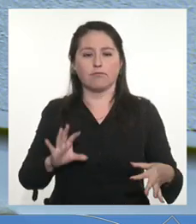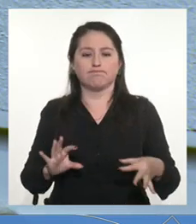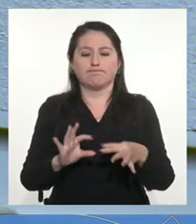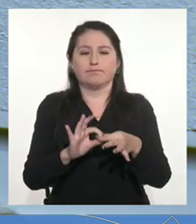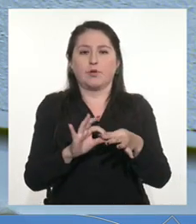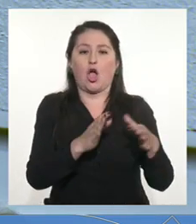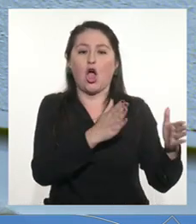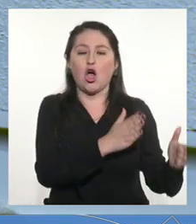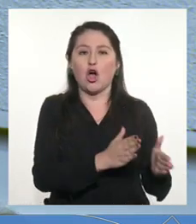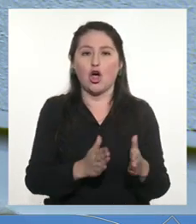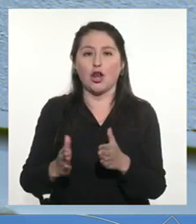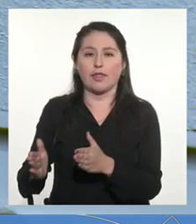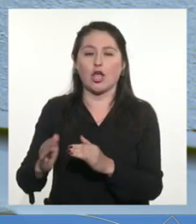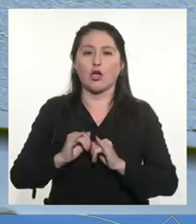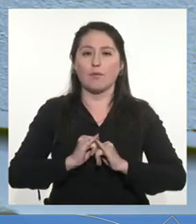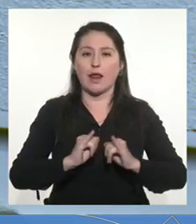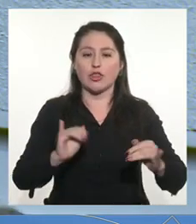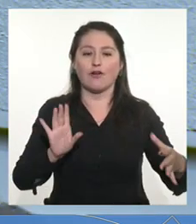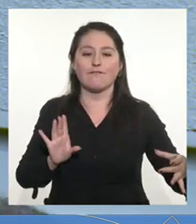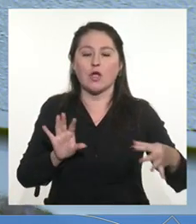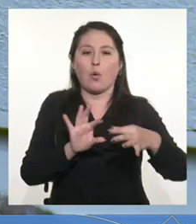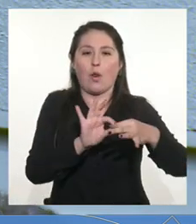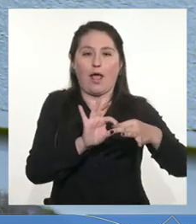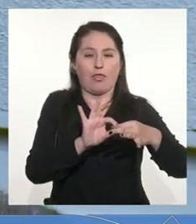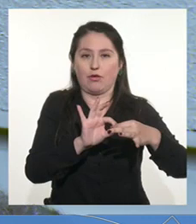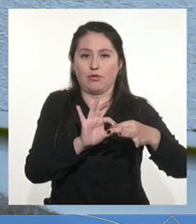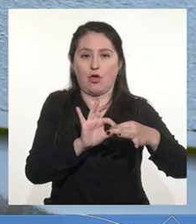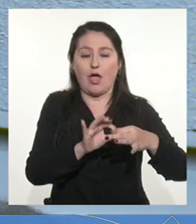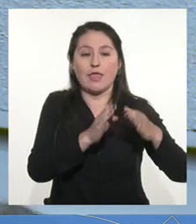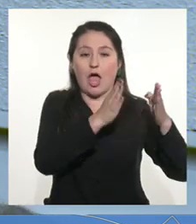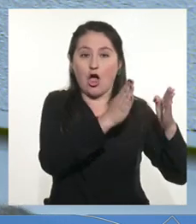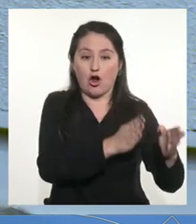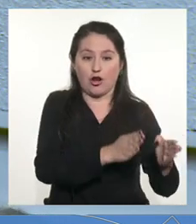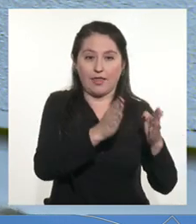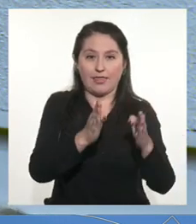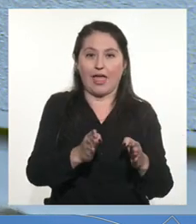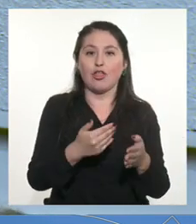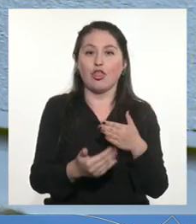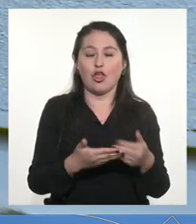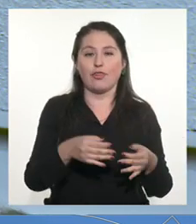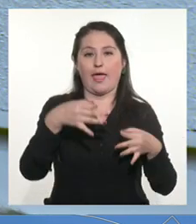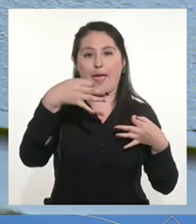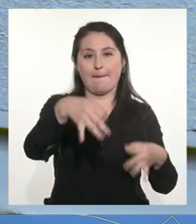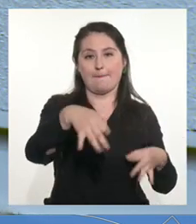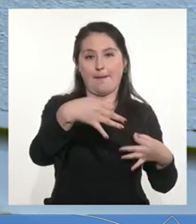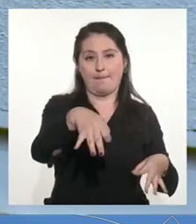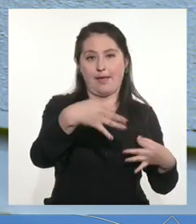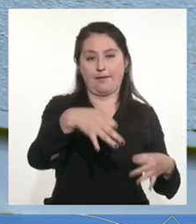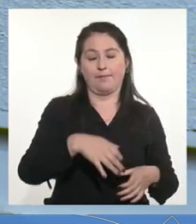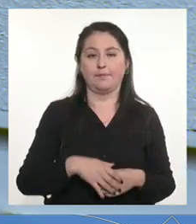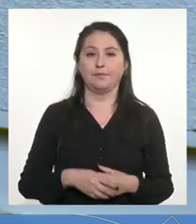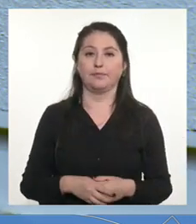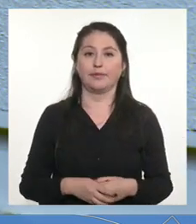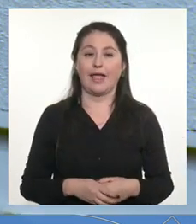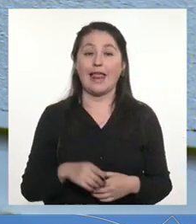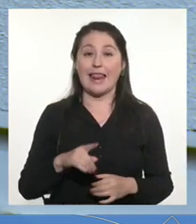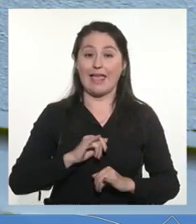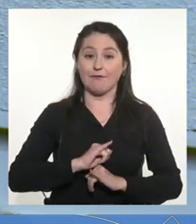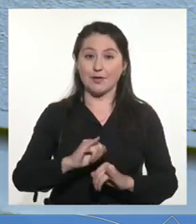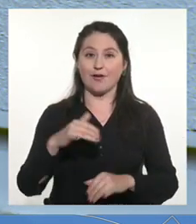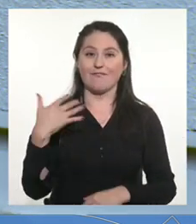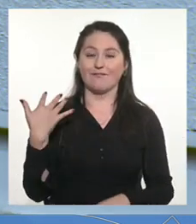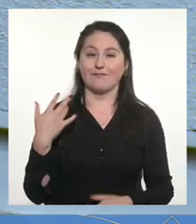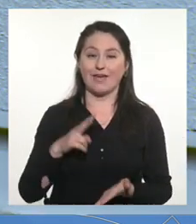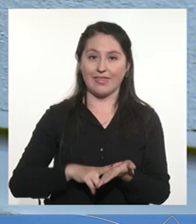como datos vinculantes sino que están puesto ordenadamente en un papel la transformación verdadera es la